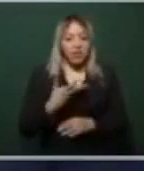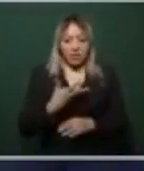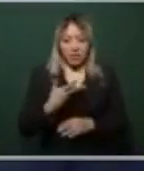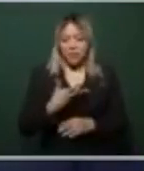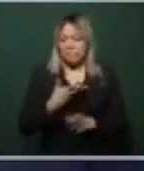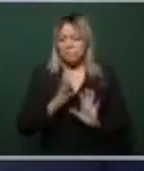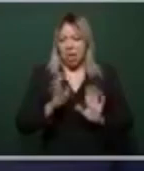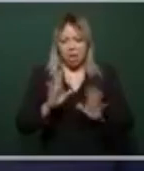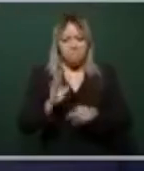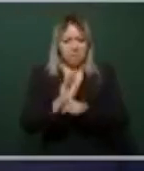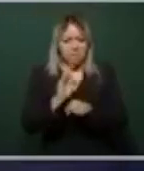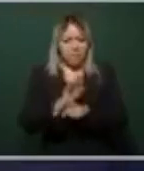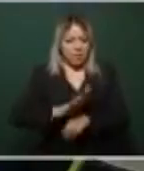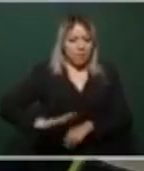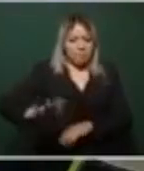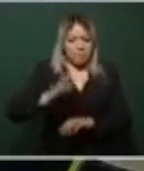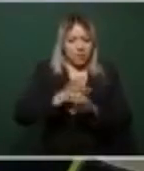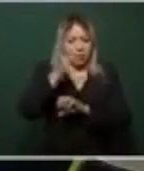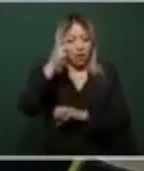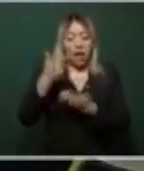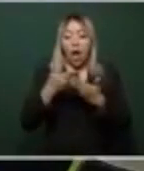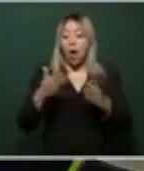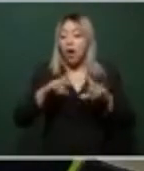protegido Hidalgo. Vamos a lo nacional.